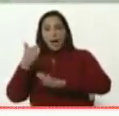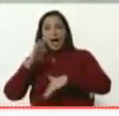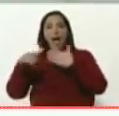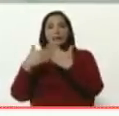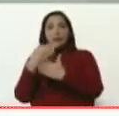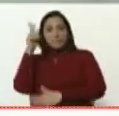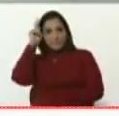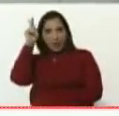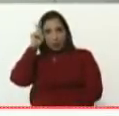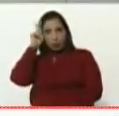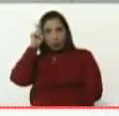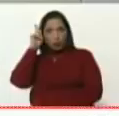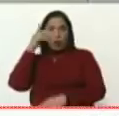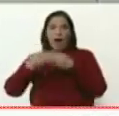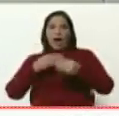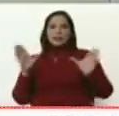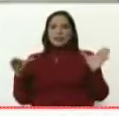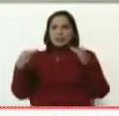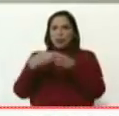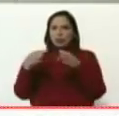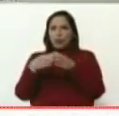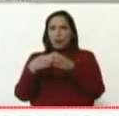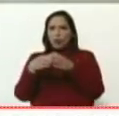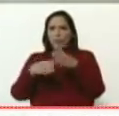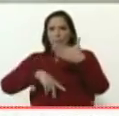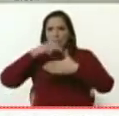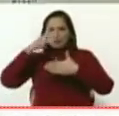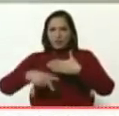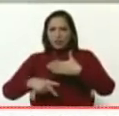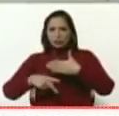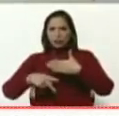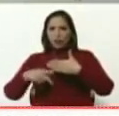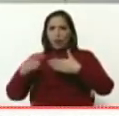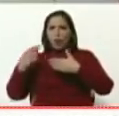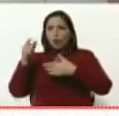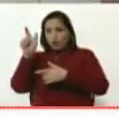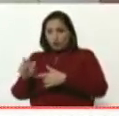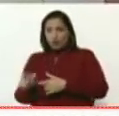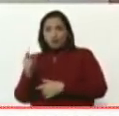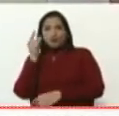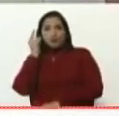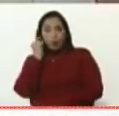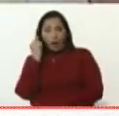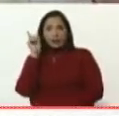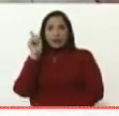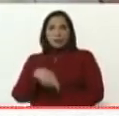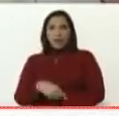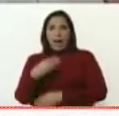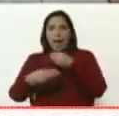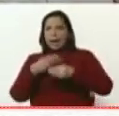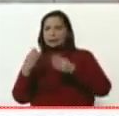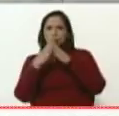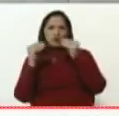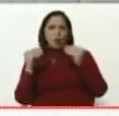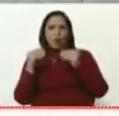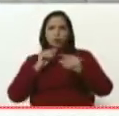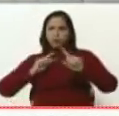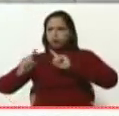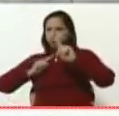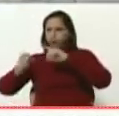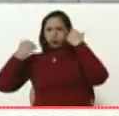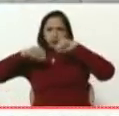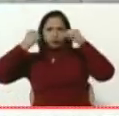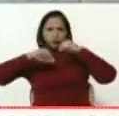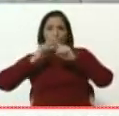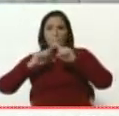Perú realizan reuniones de planificación con Vilca Fernández, en Perú realizan también todo el apresto logístico